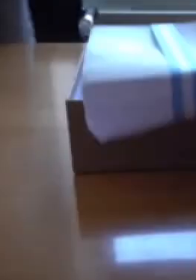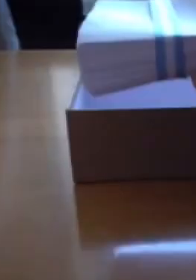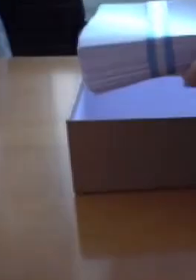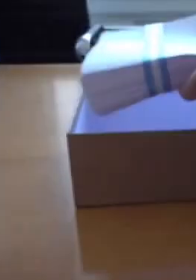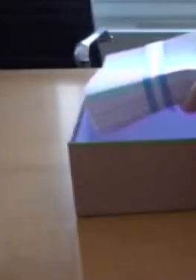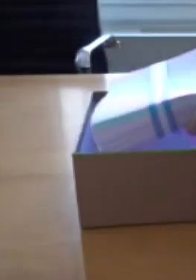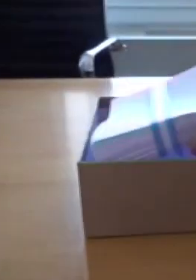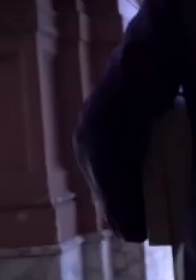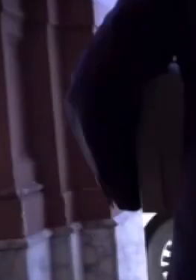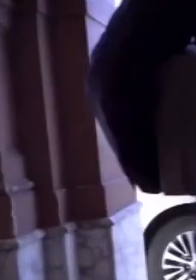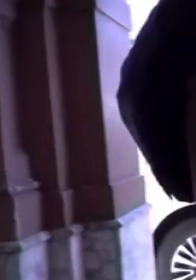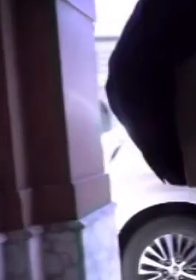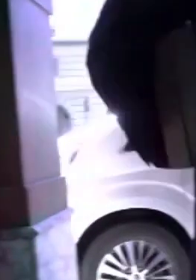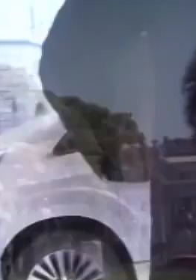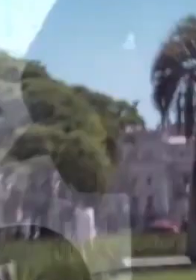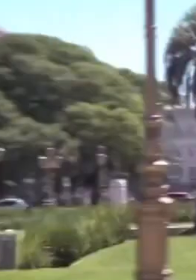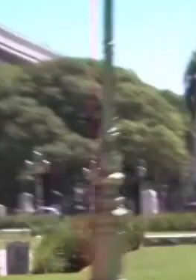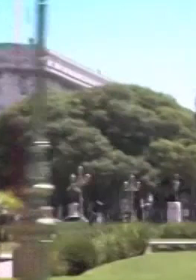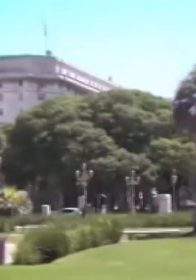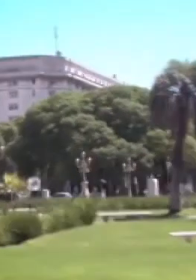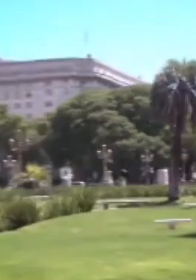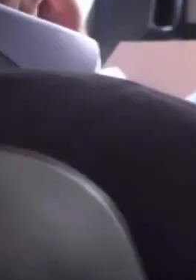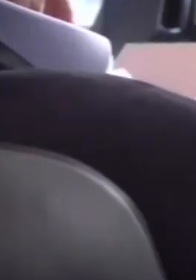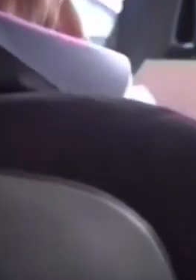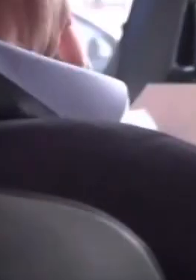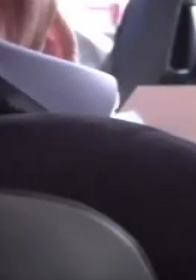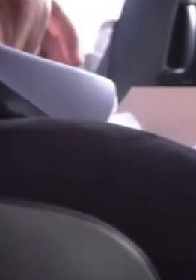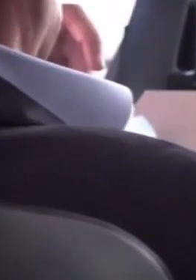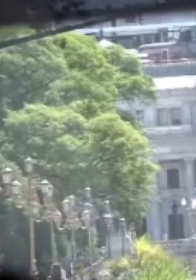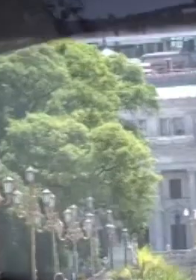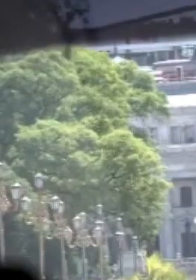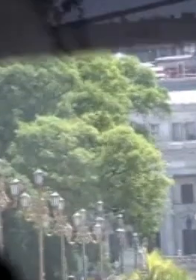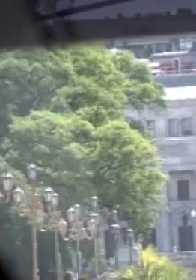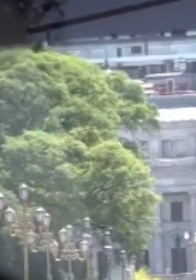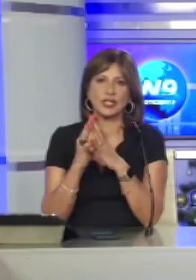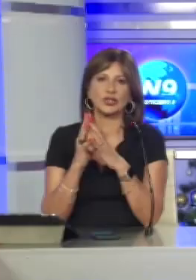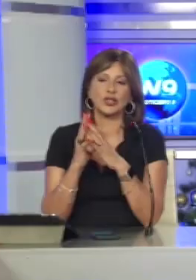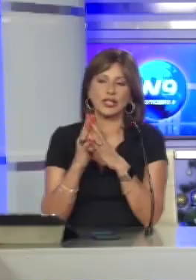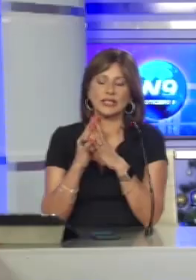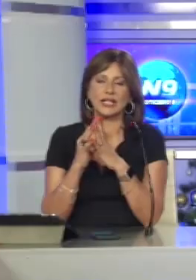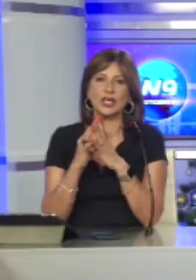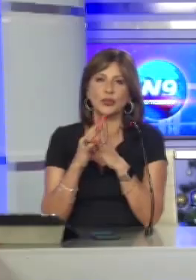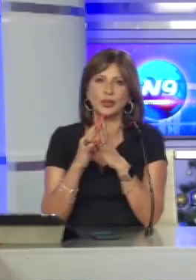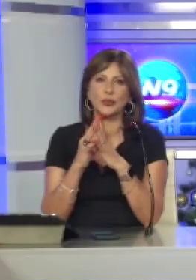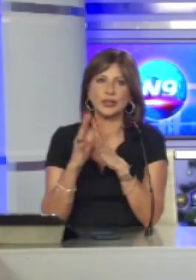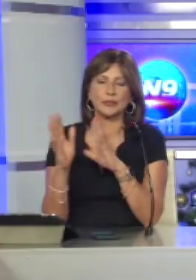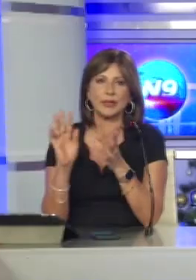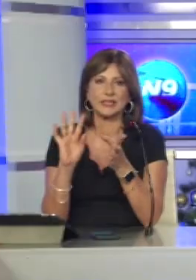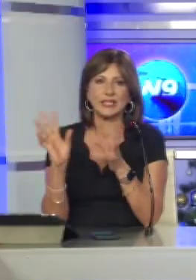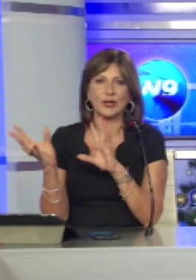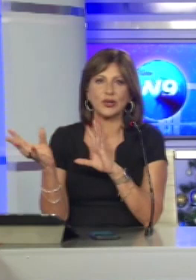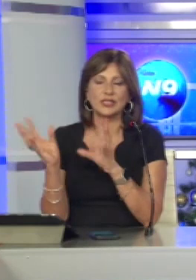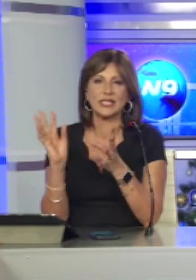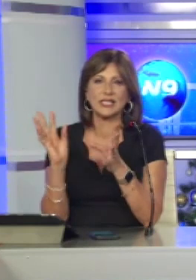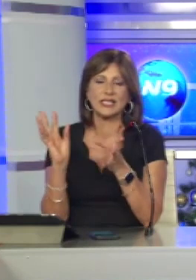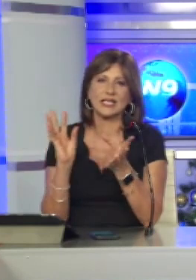para poder darle tratamiento, digamos. Sí, Mira. diputado, ¿a qué comisiones iría el proyecto, esta ley ómnibus? Porque parece